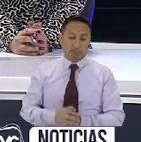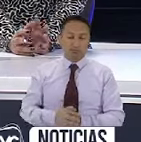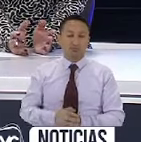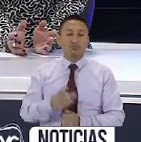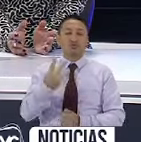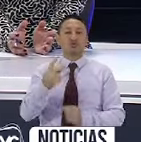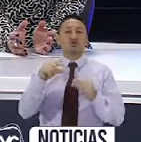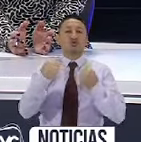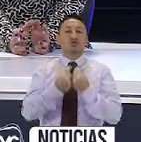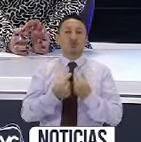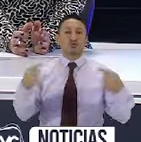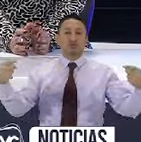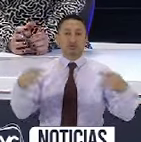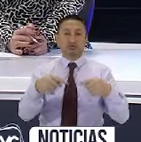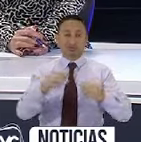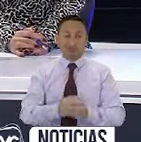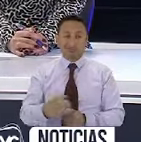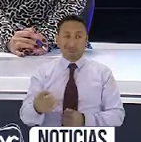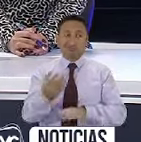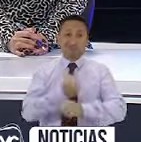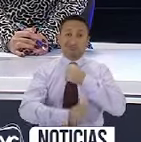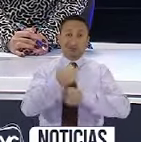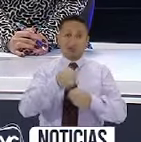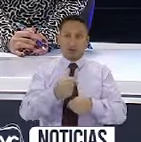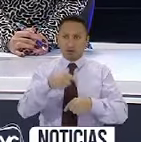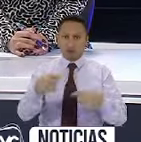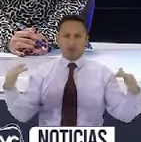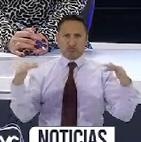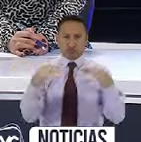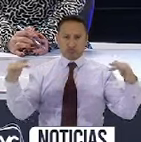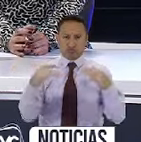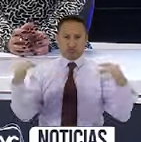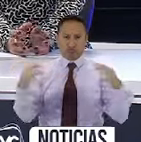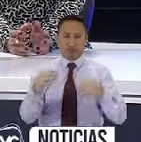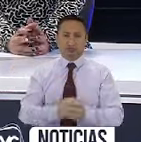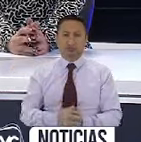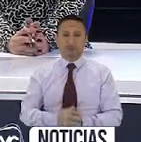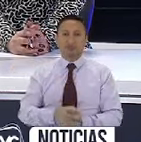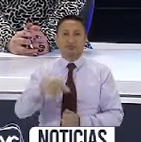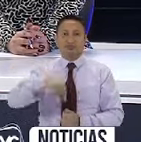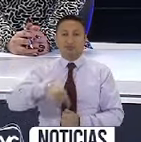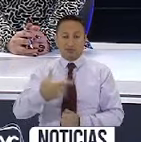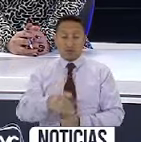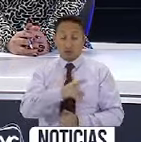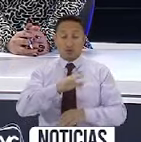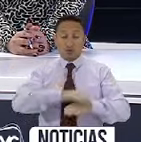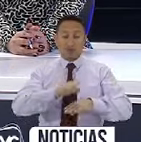declarado la guerra desde el año pasado y que estarían tras varios hechos violentos.